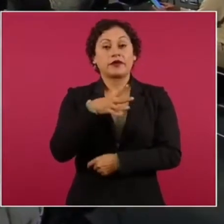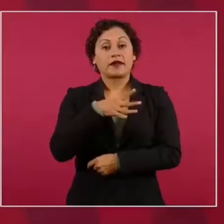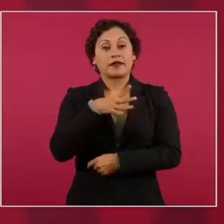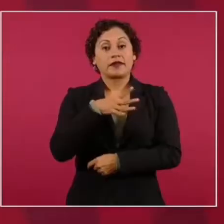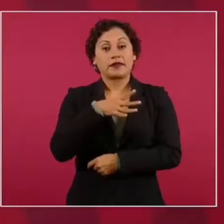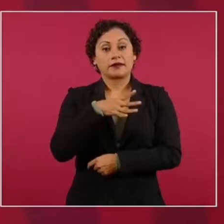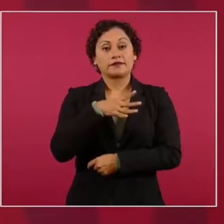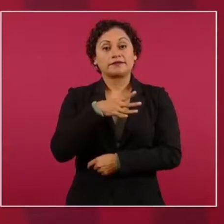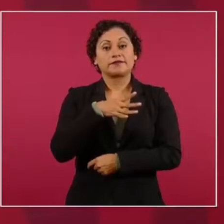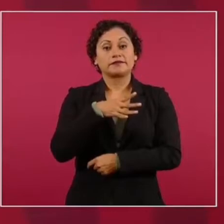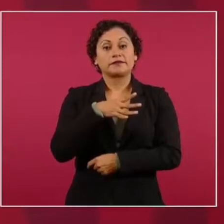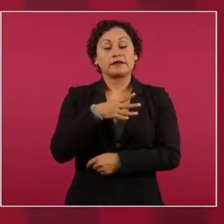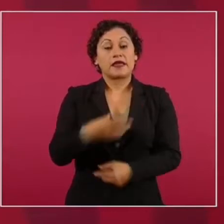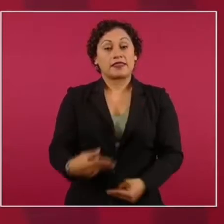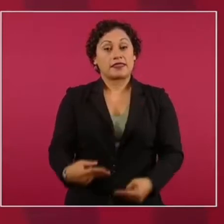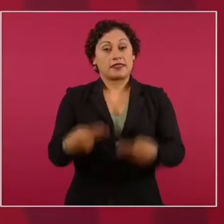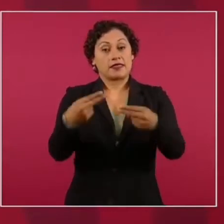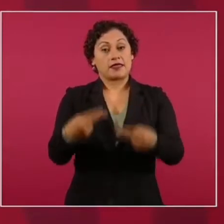el mercado